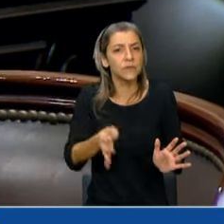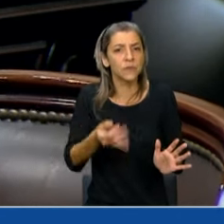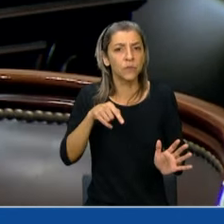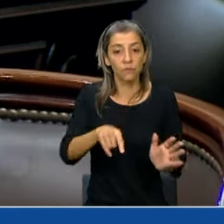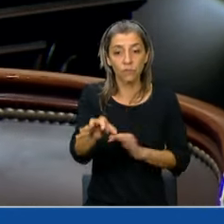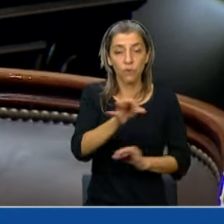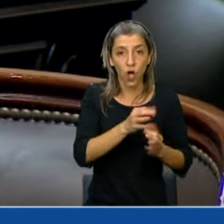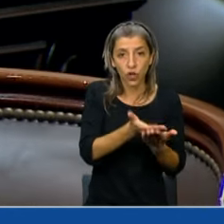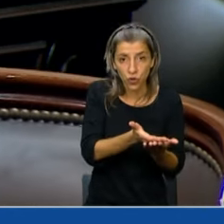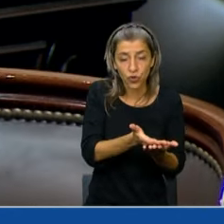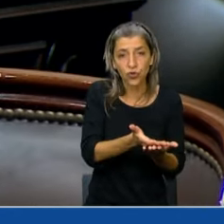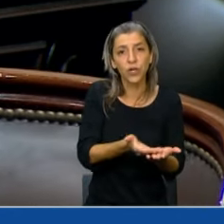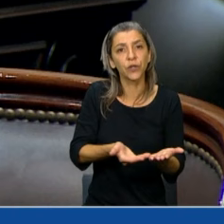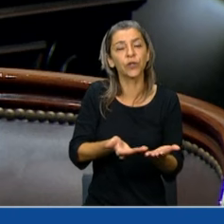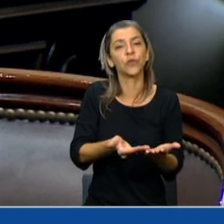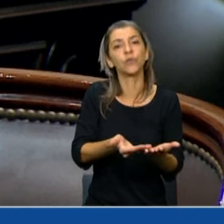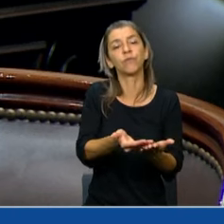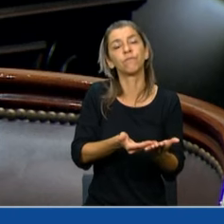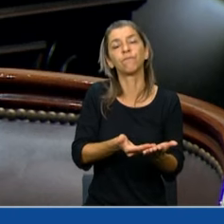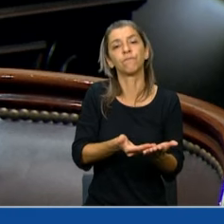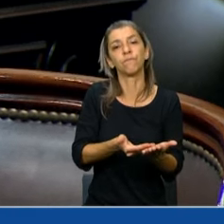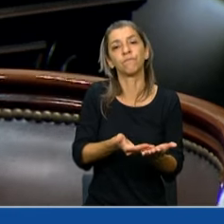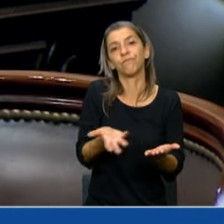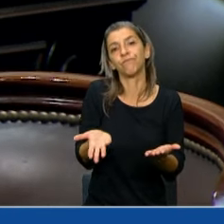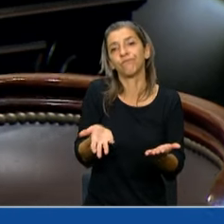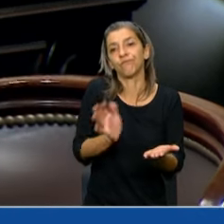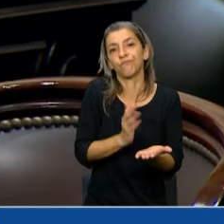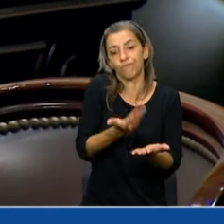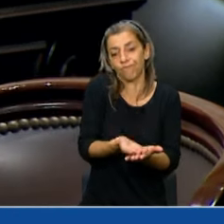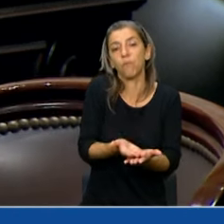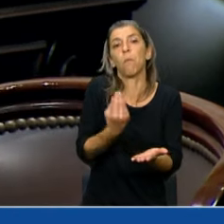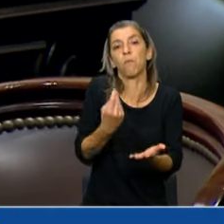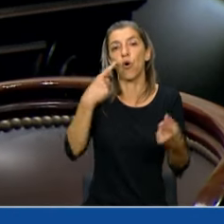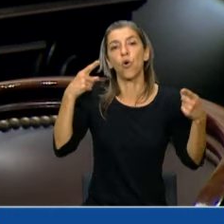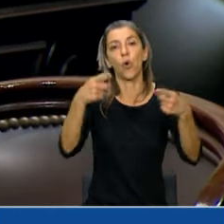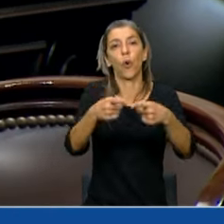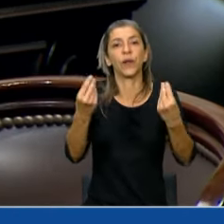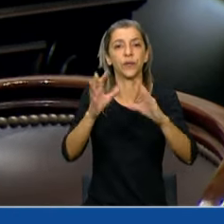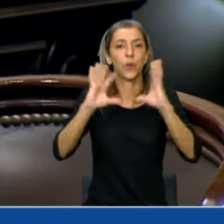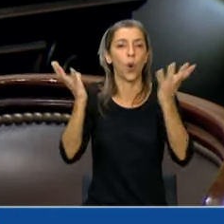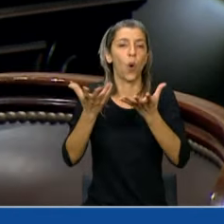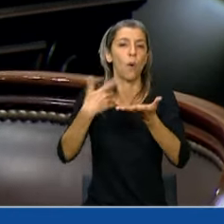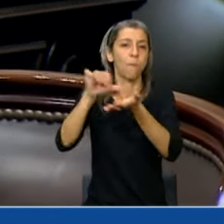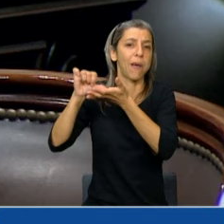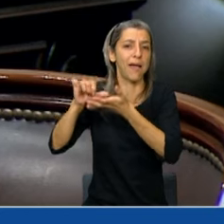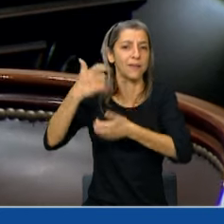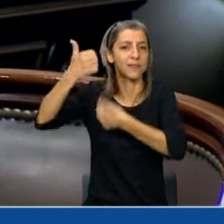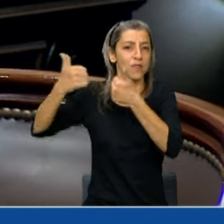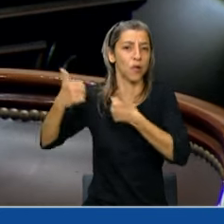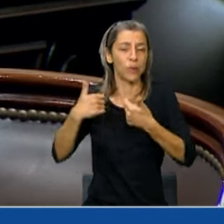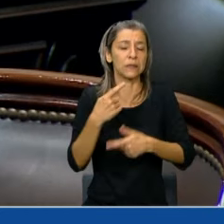estaba presentado con el objetivo de permitir que Argentina ingrese en el mercado del gnl como